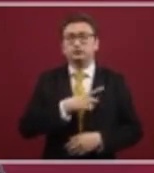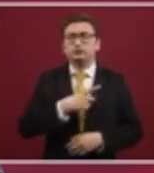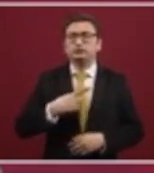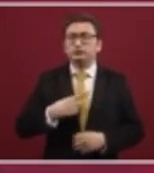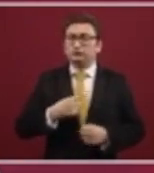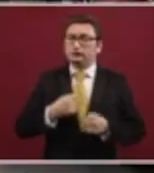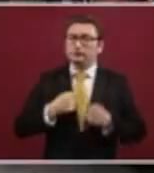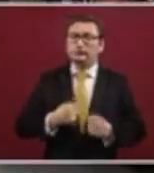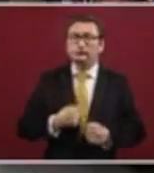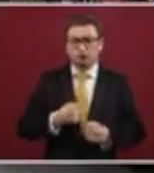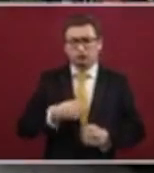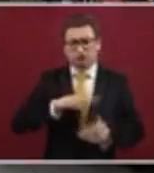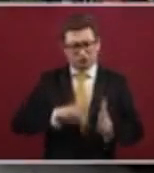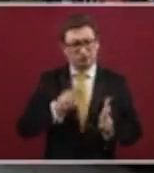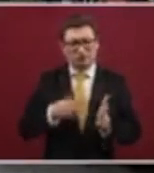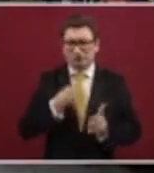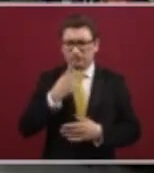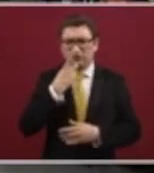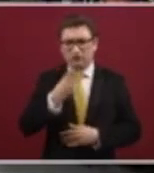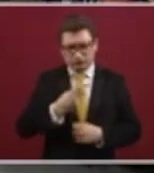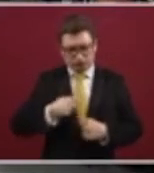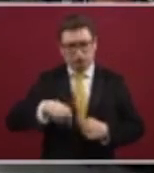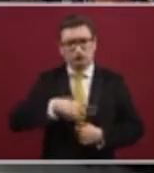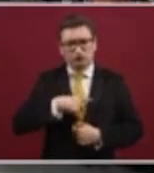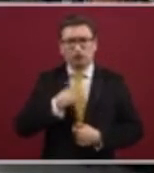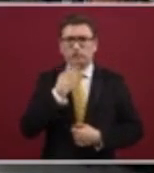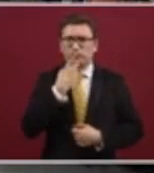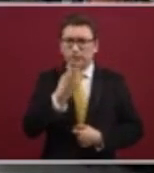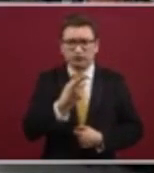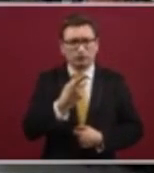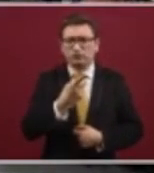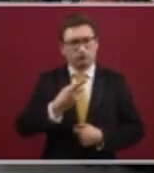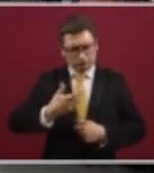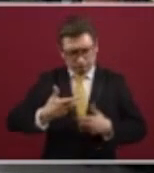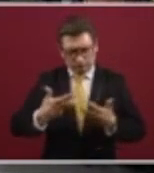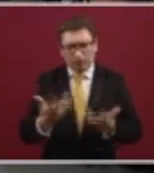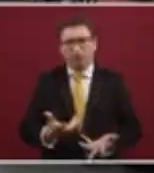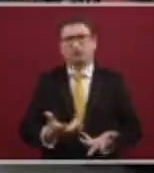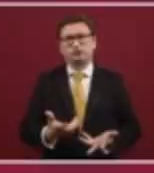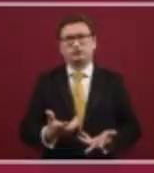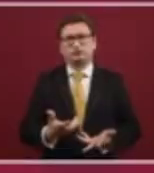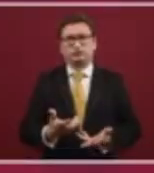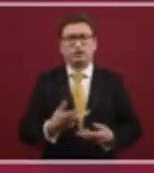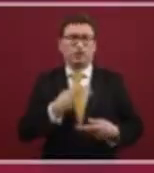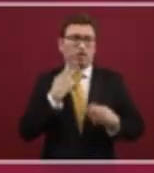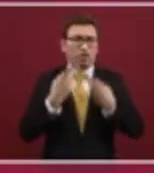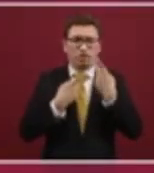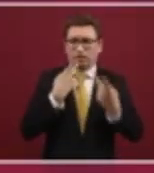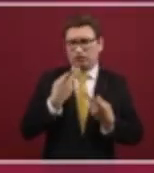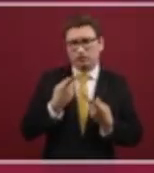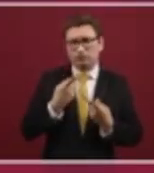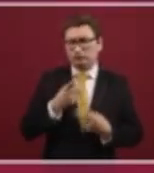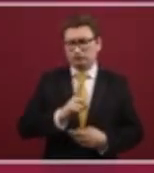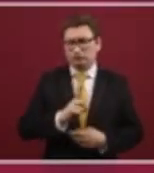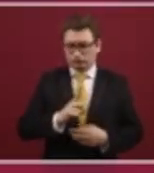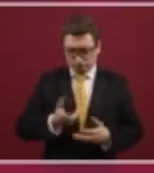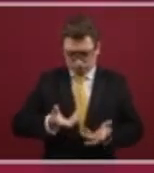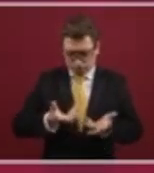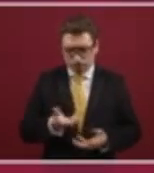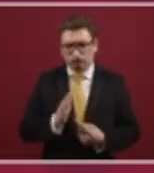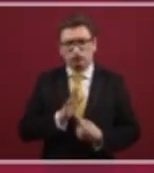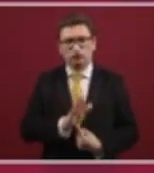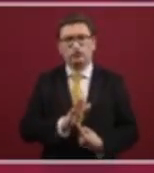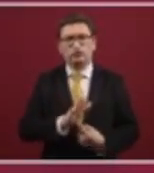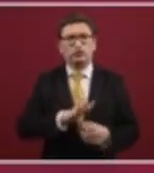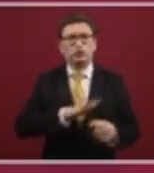muchas veces y en la práctica, no solo en el discurso o con palabras, el